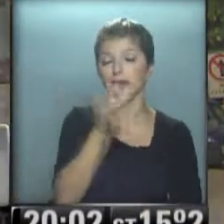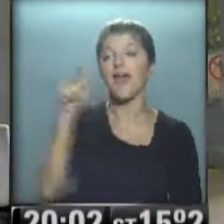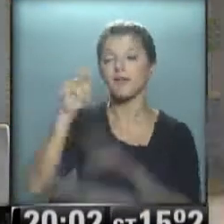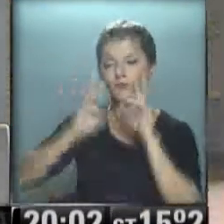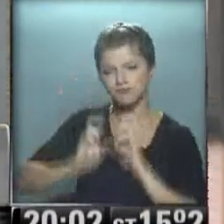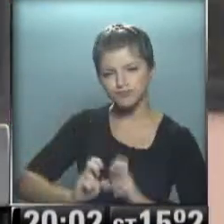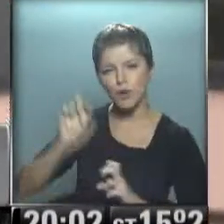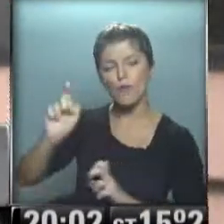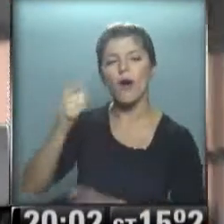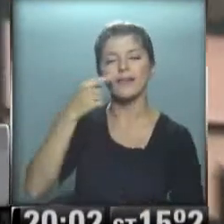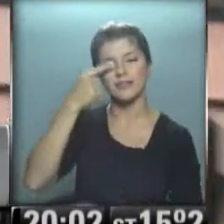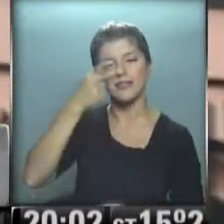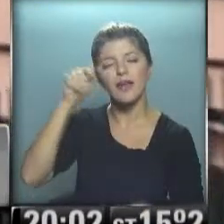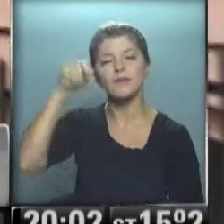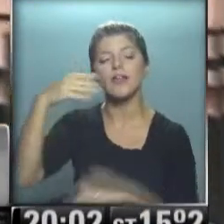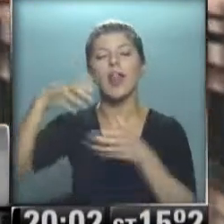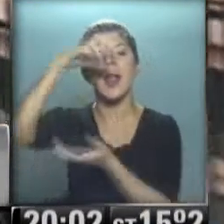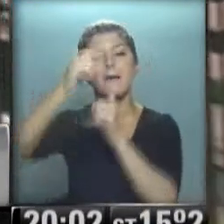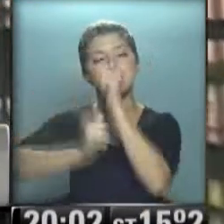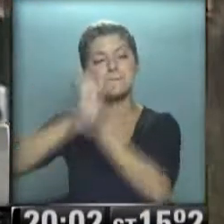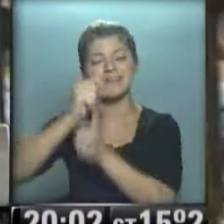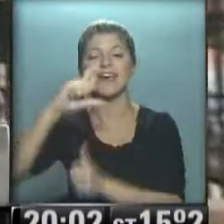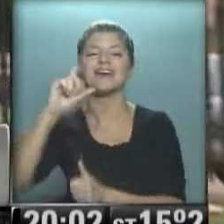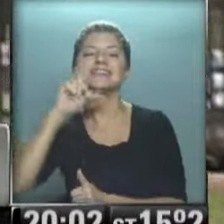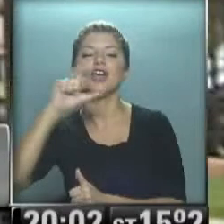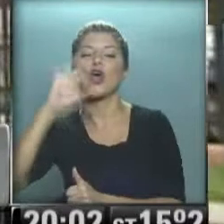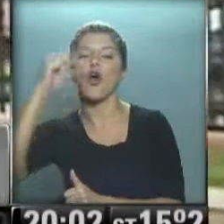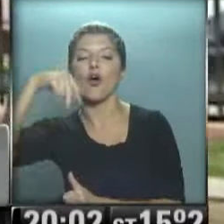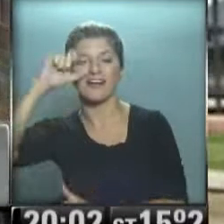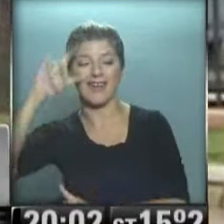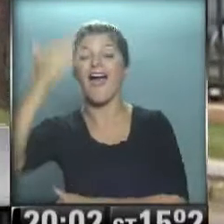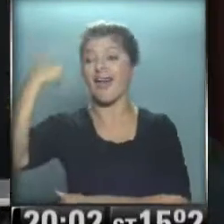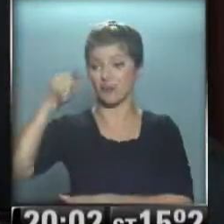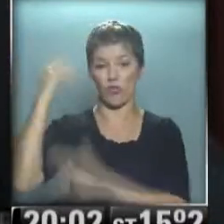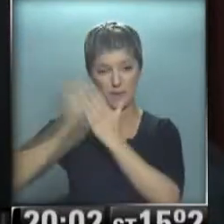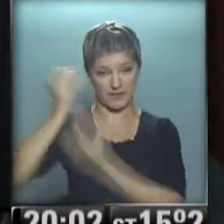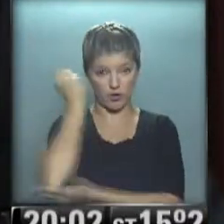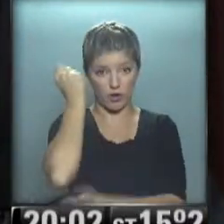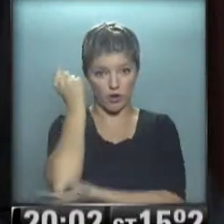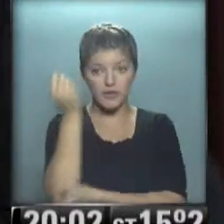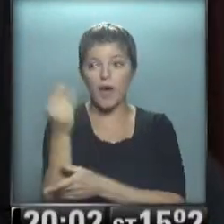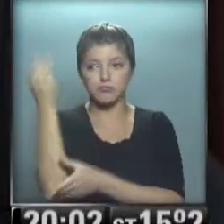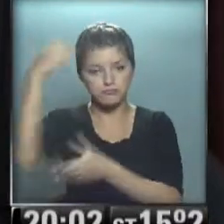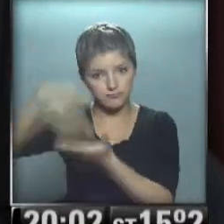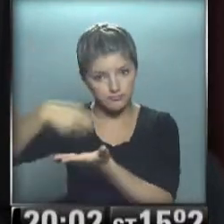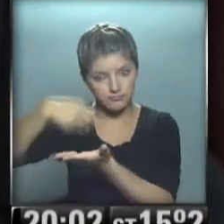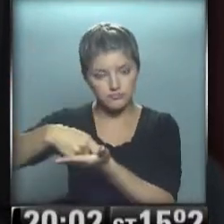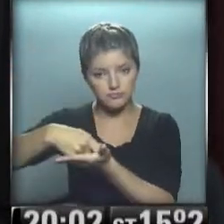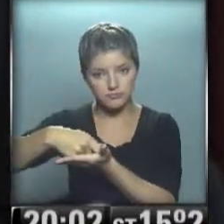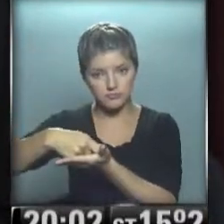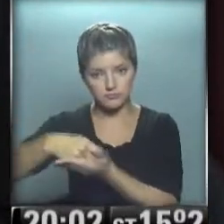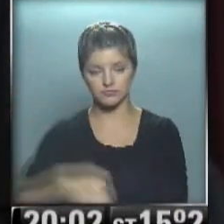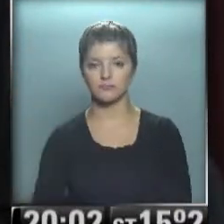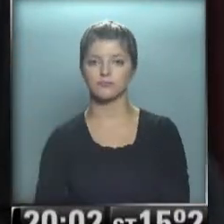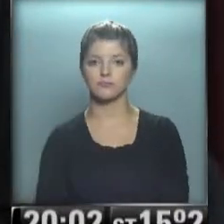presunto interés para salvar de la quiebra a la imprenta Chicone cuando era ministro de Economía. No llevé adelante